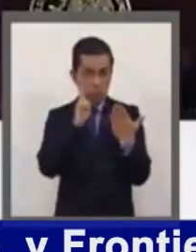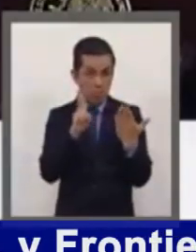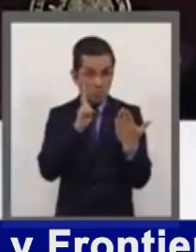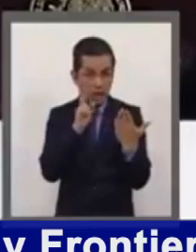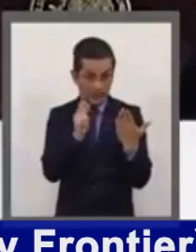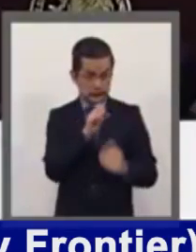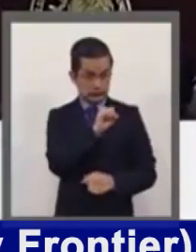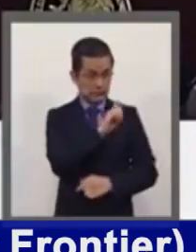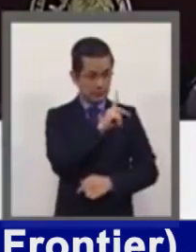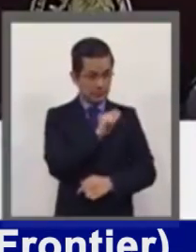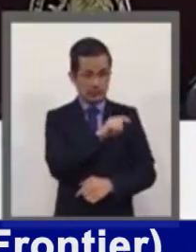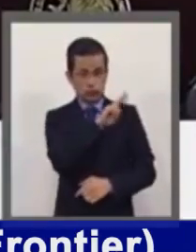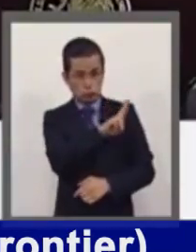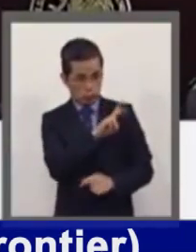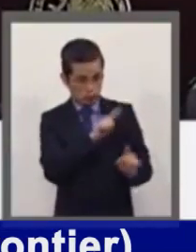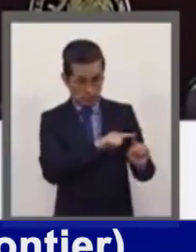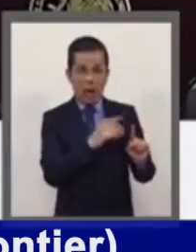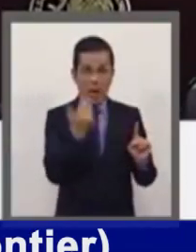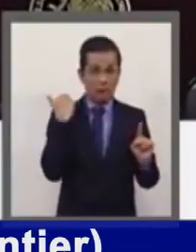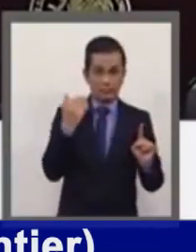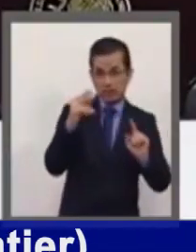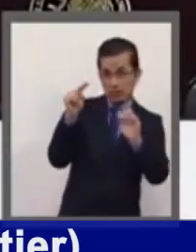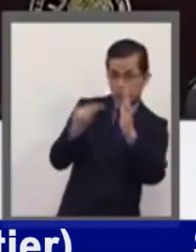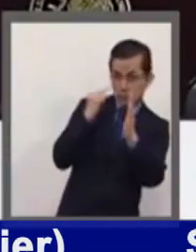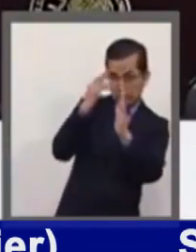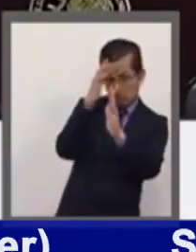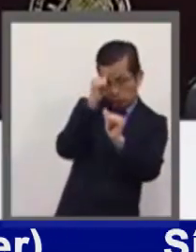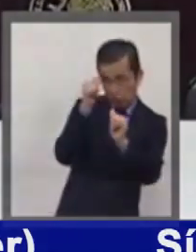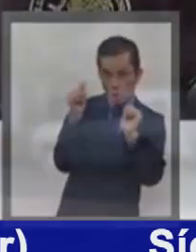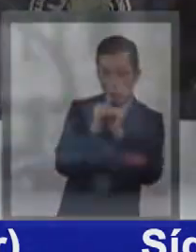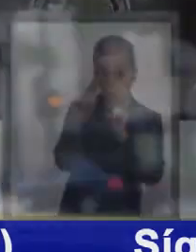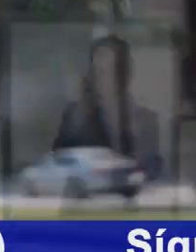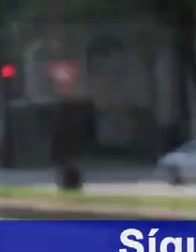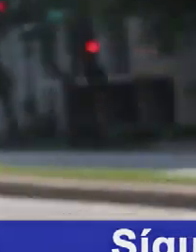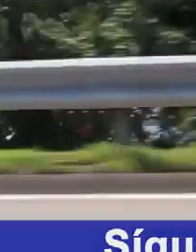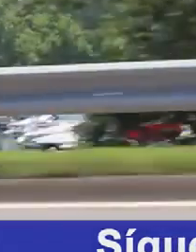que Sedatu haya firmado un contrato.